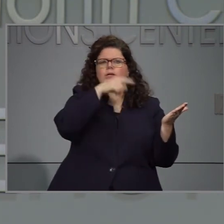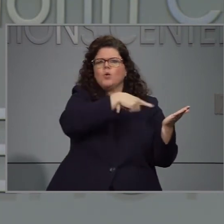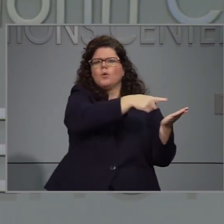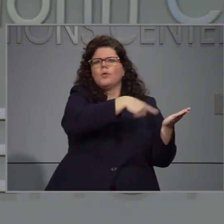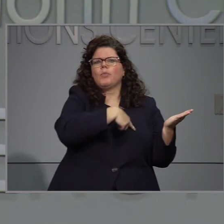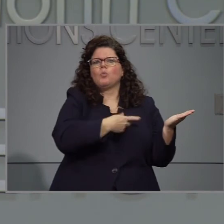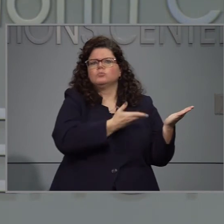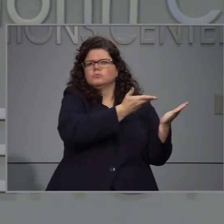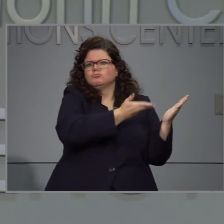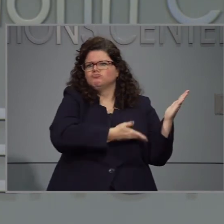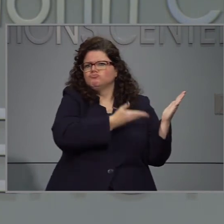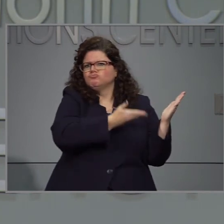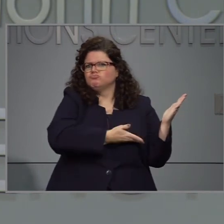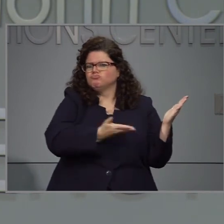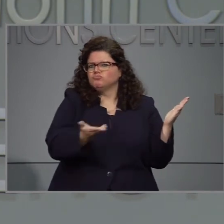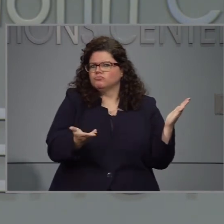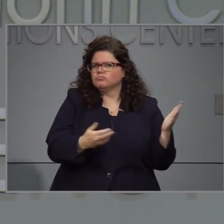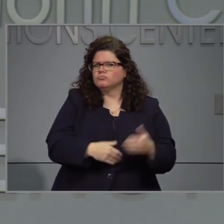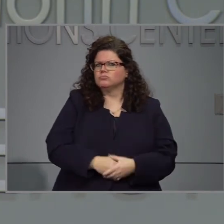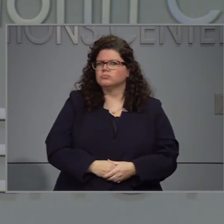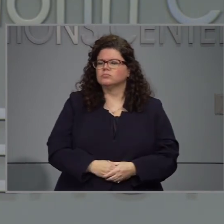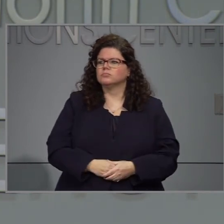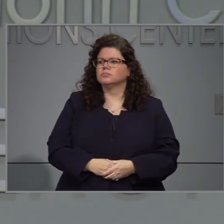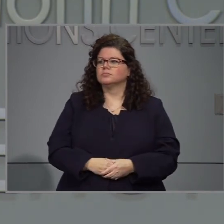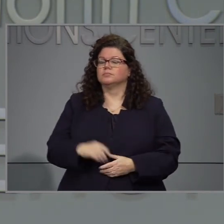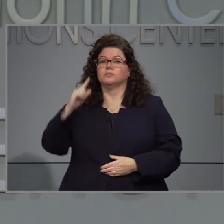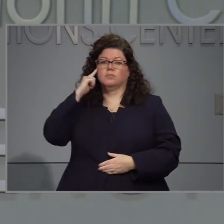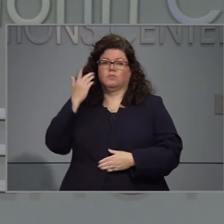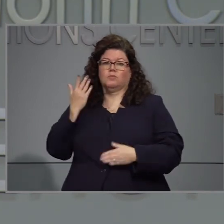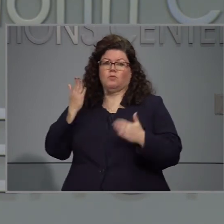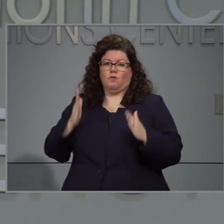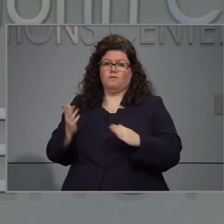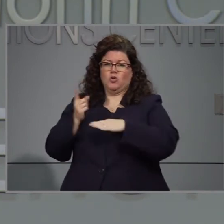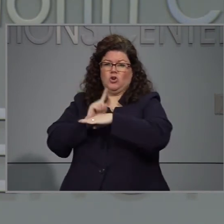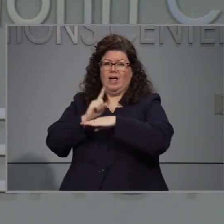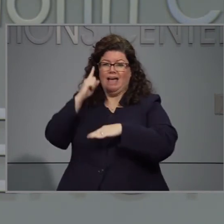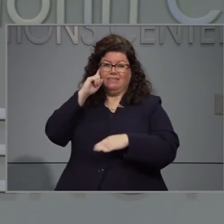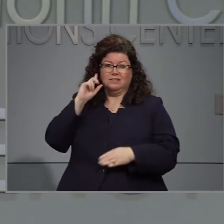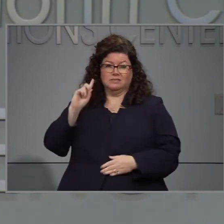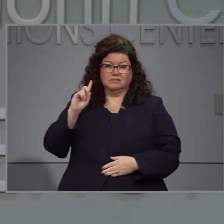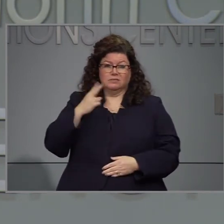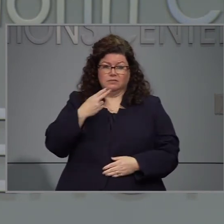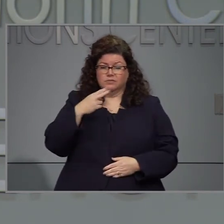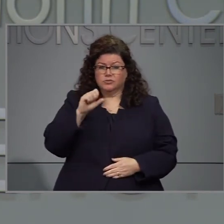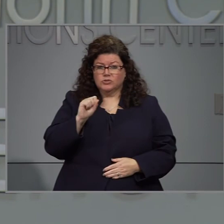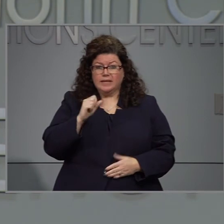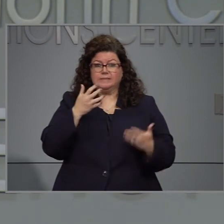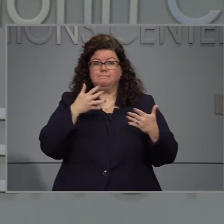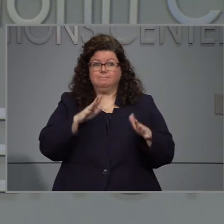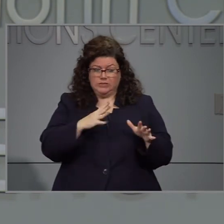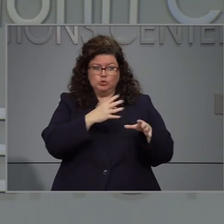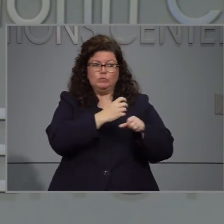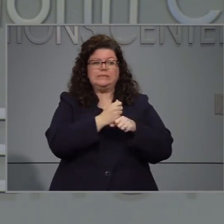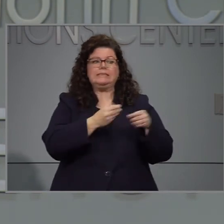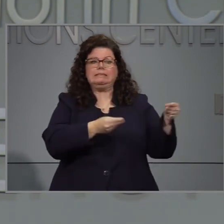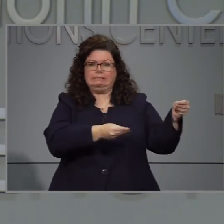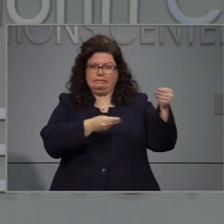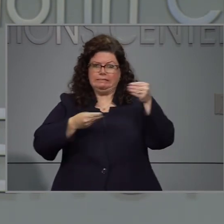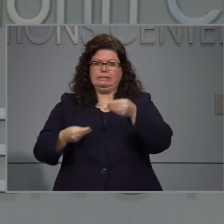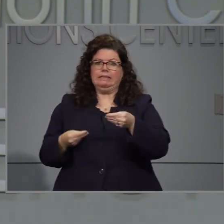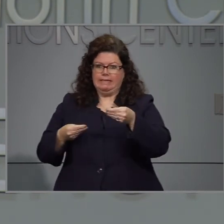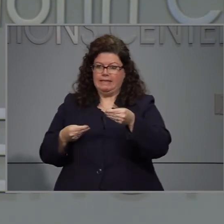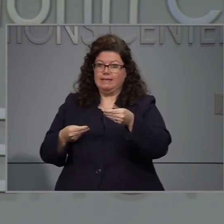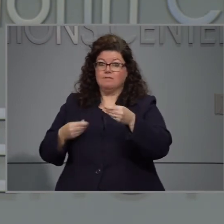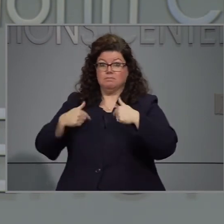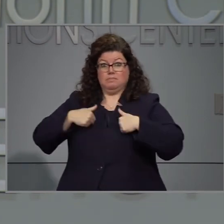lo que opina sobre sus lineamientos que publicaron. Respuesta. El Departamento de Salud y